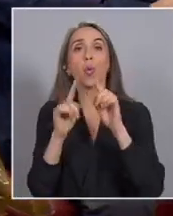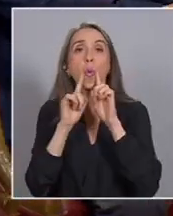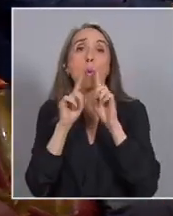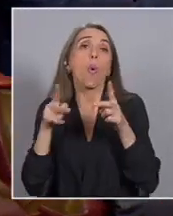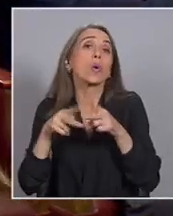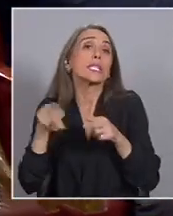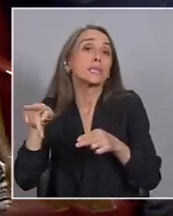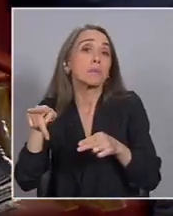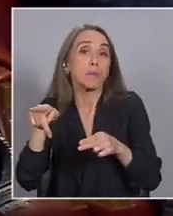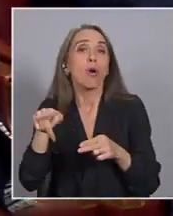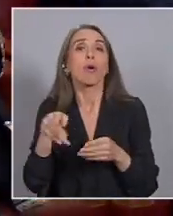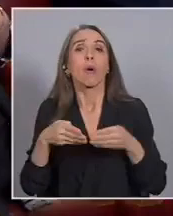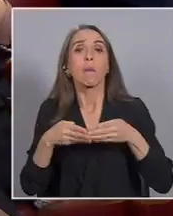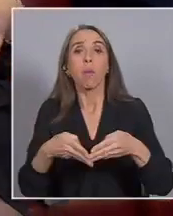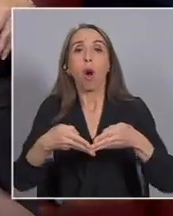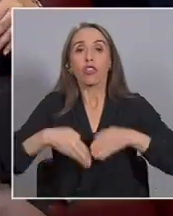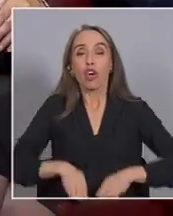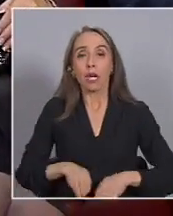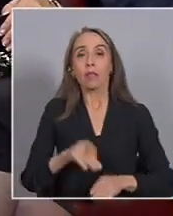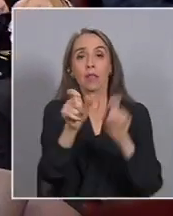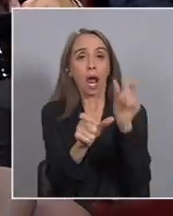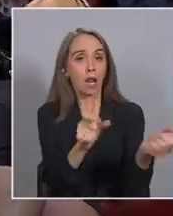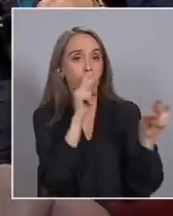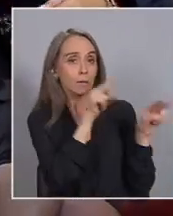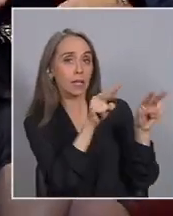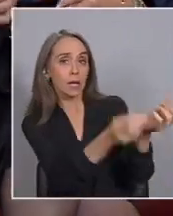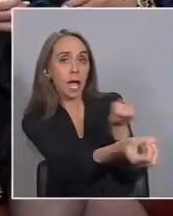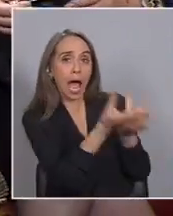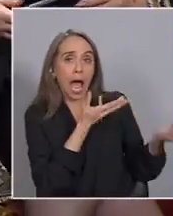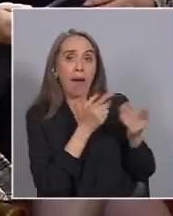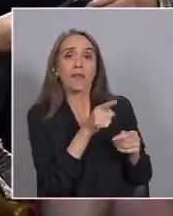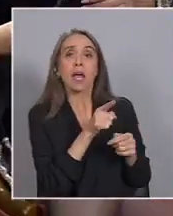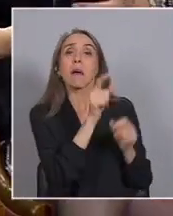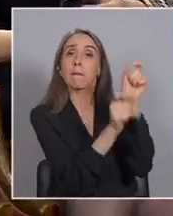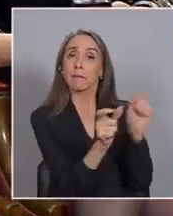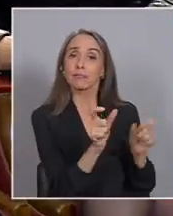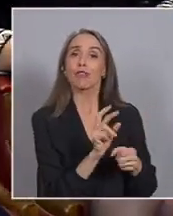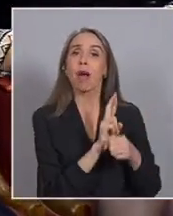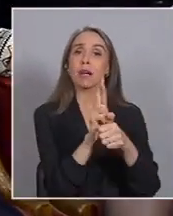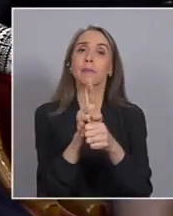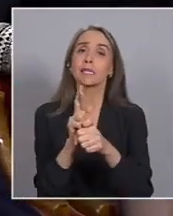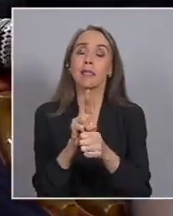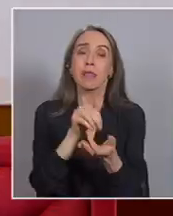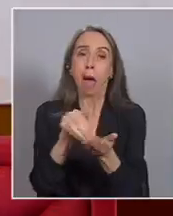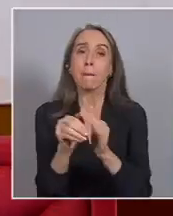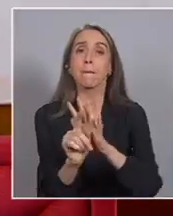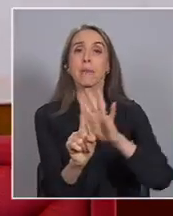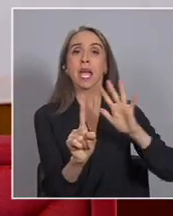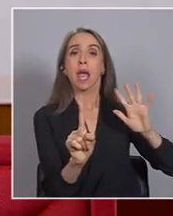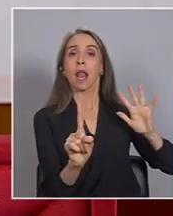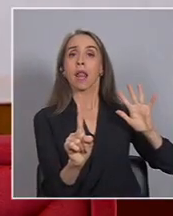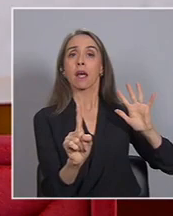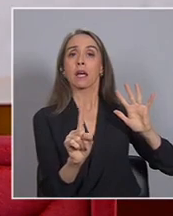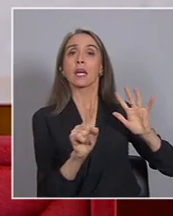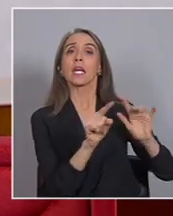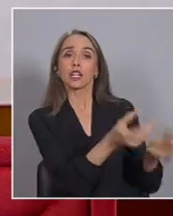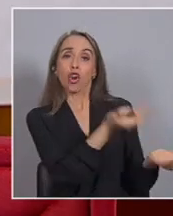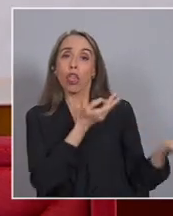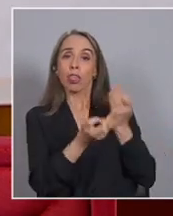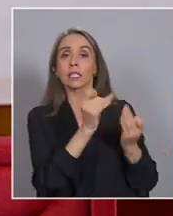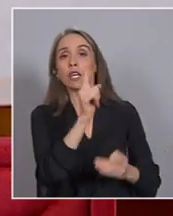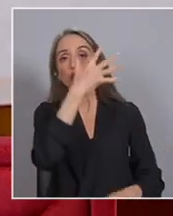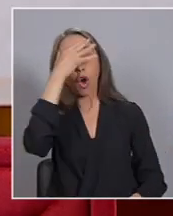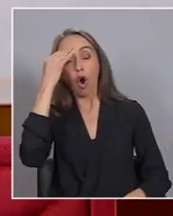mensaje de todos ellos, de todas ellas que representan a miles, es que no los olvidemos, que no